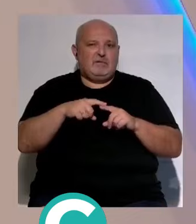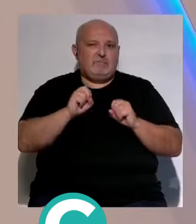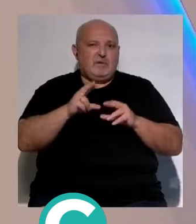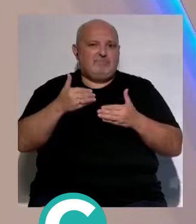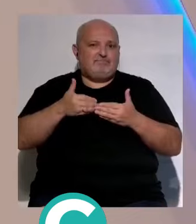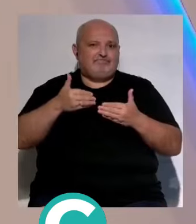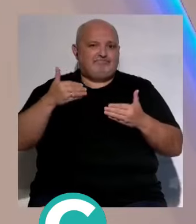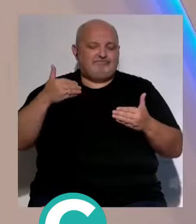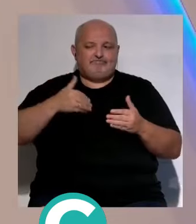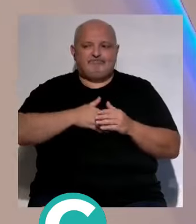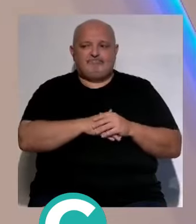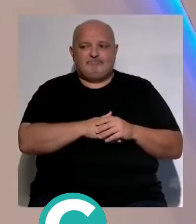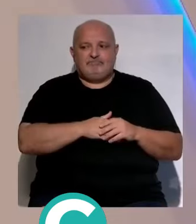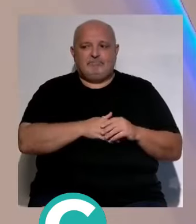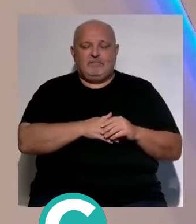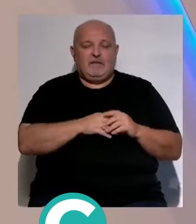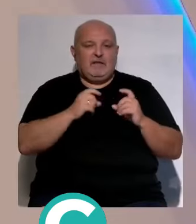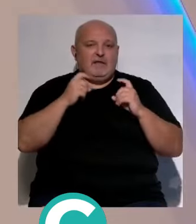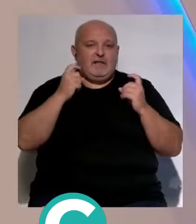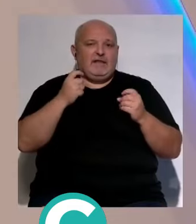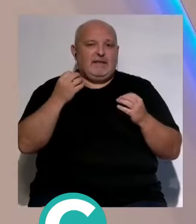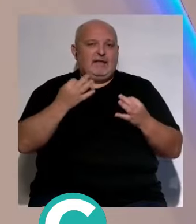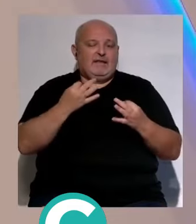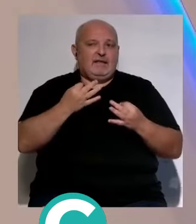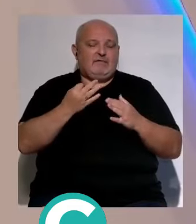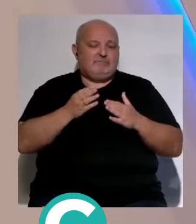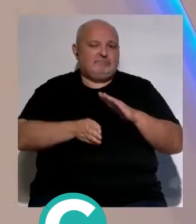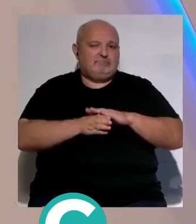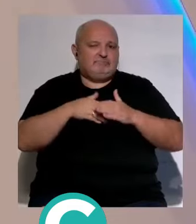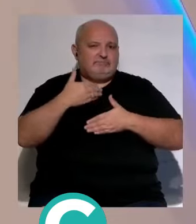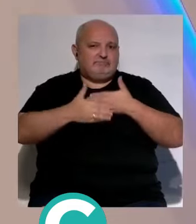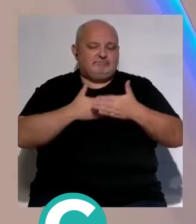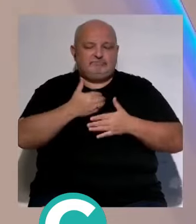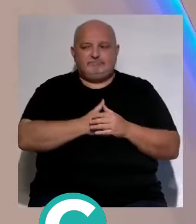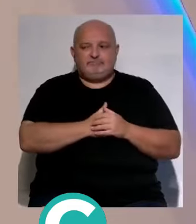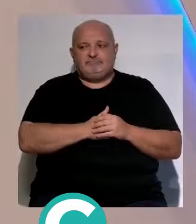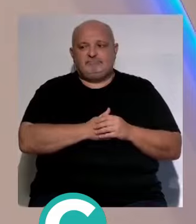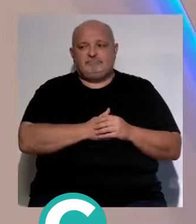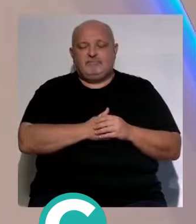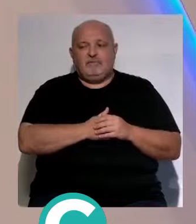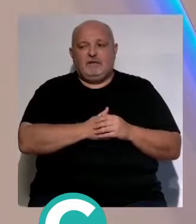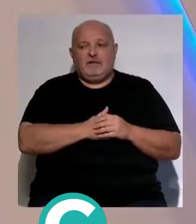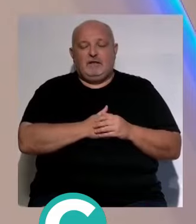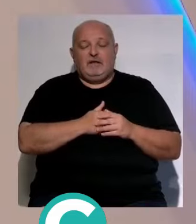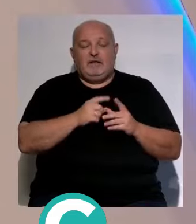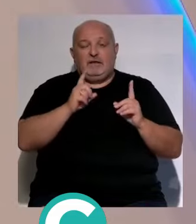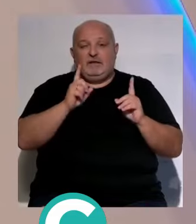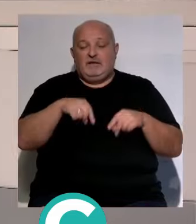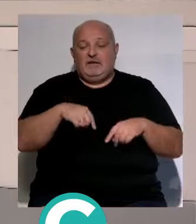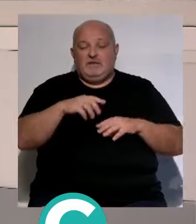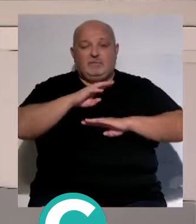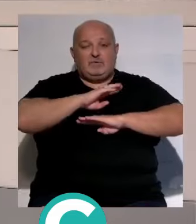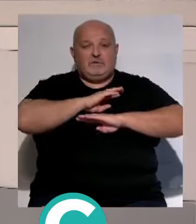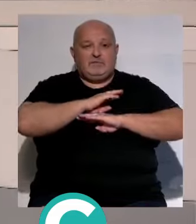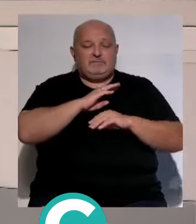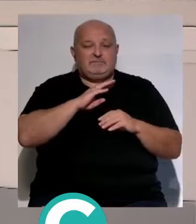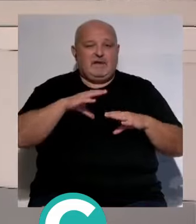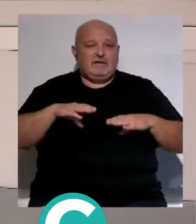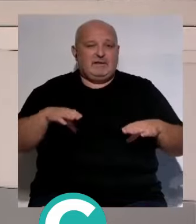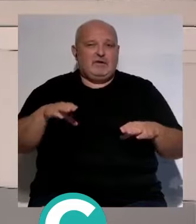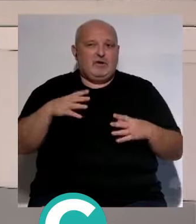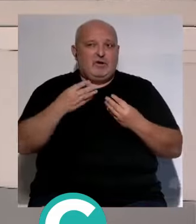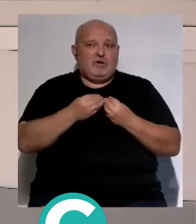pasado. Y nada, lo que hay que intentar es tirar para adelante y listo. ¿No? Seguimos valorando la marcha del guardameta